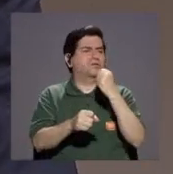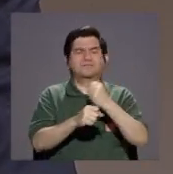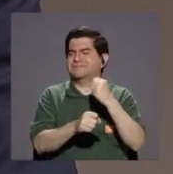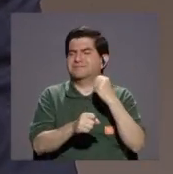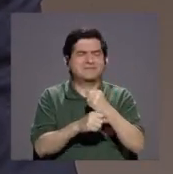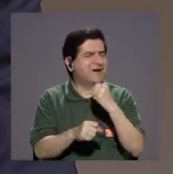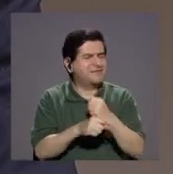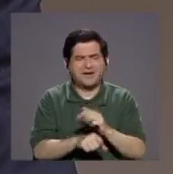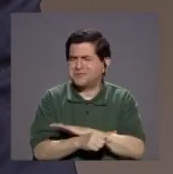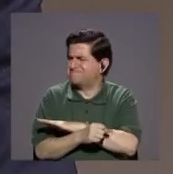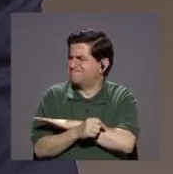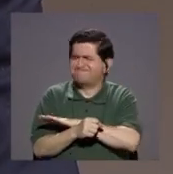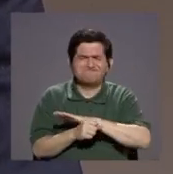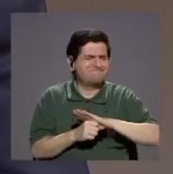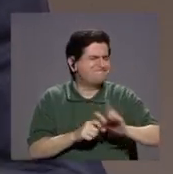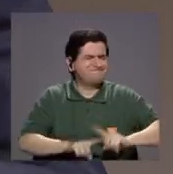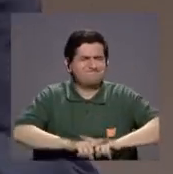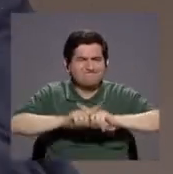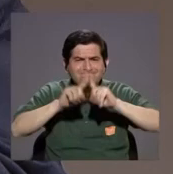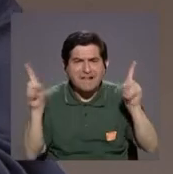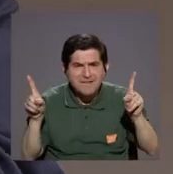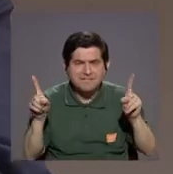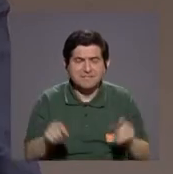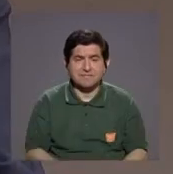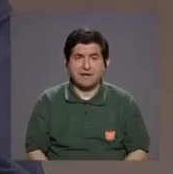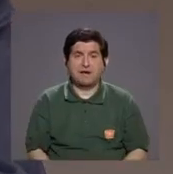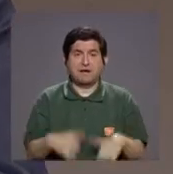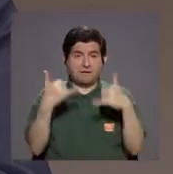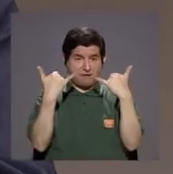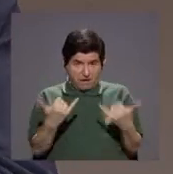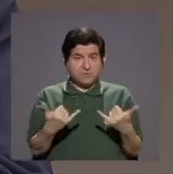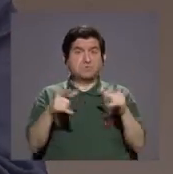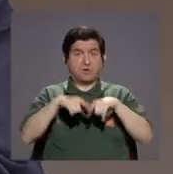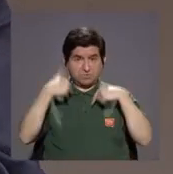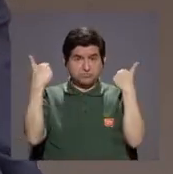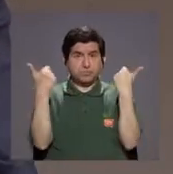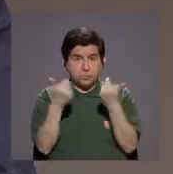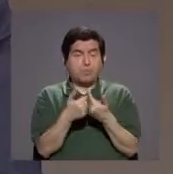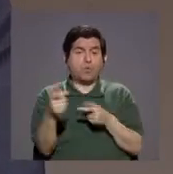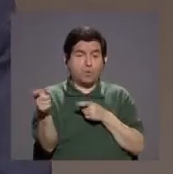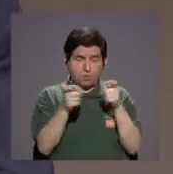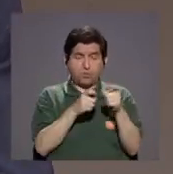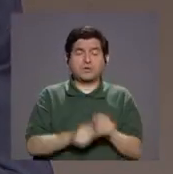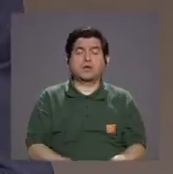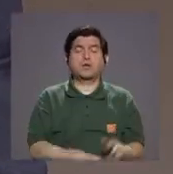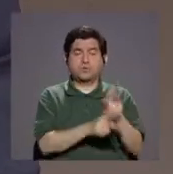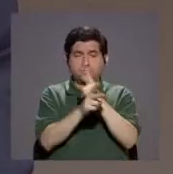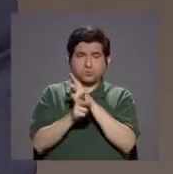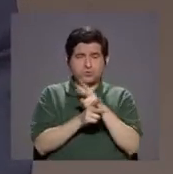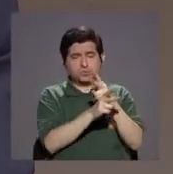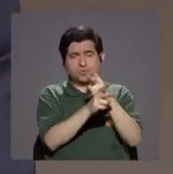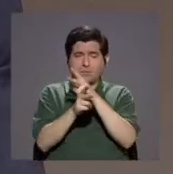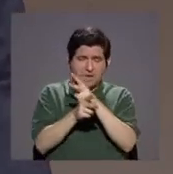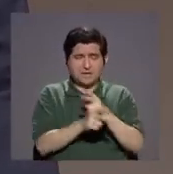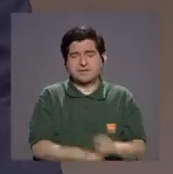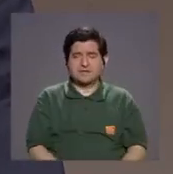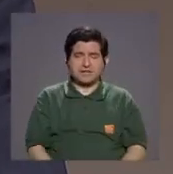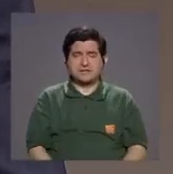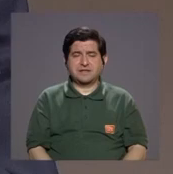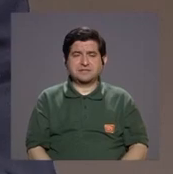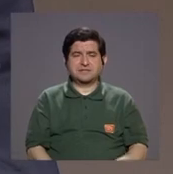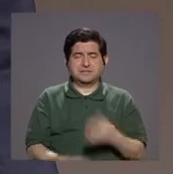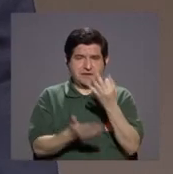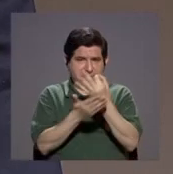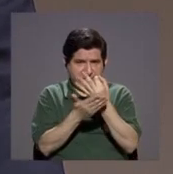es totalmente diferente aunque hoy en día somos un grupo regulado por la sugef se llama el grupo financiero gm